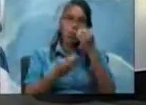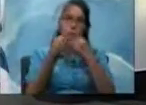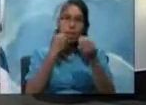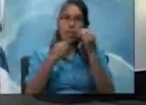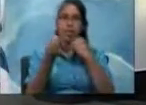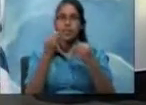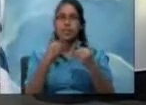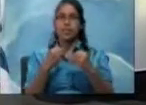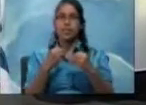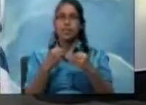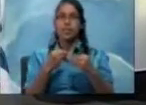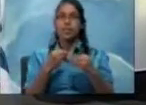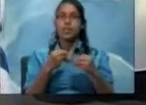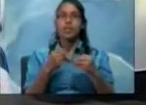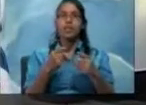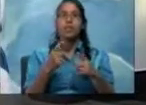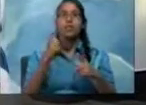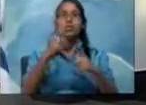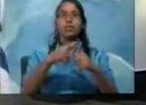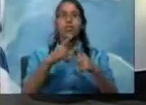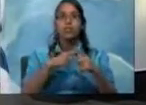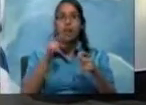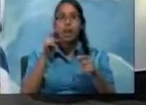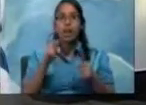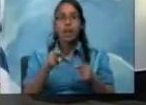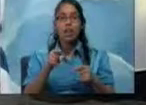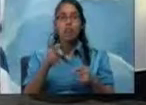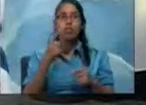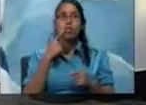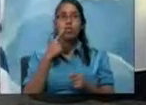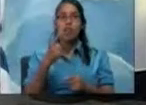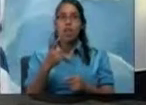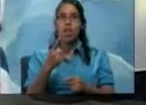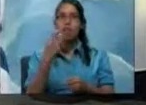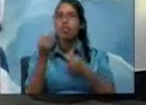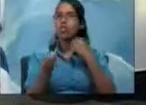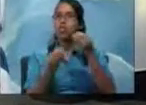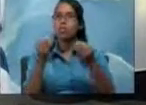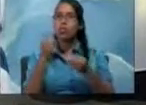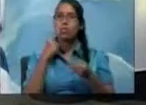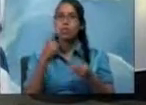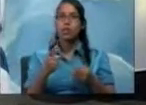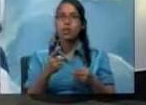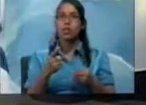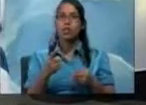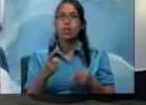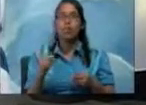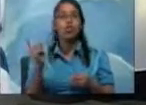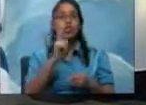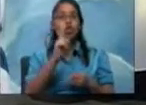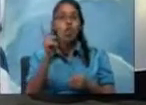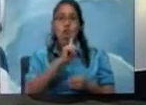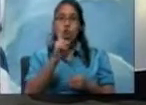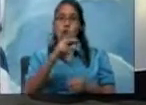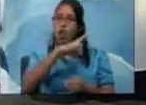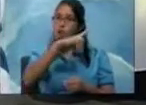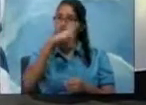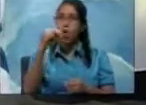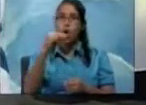de comer ellos dijeron Cómo dijeron ellos no